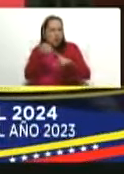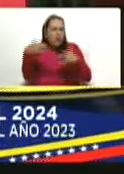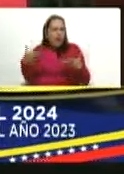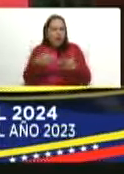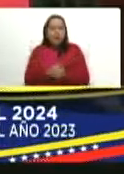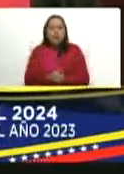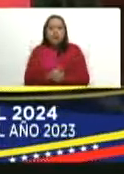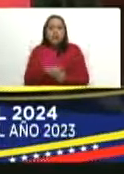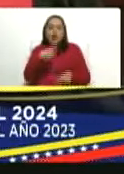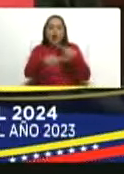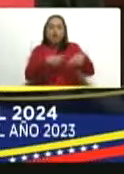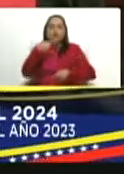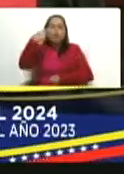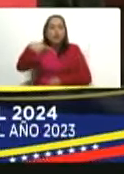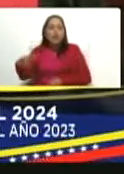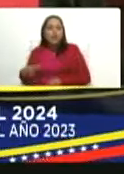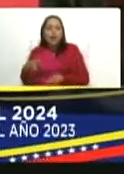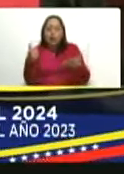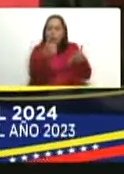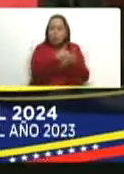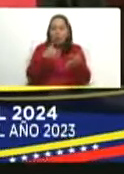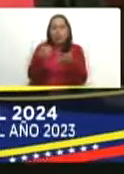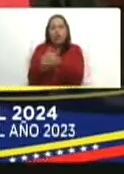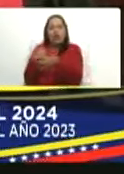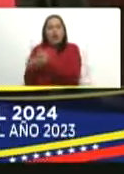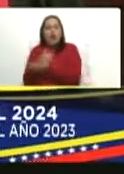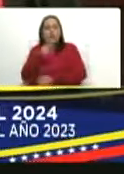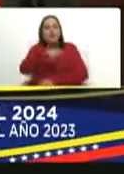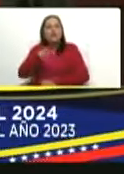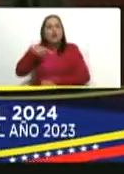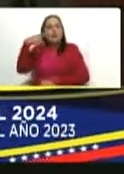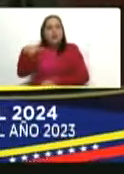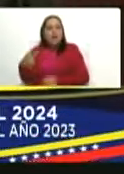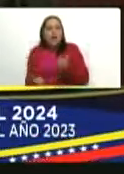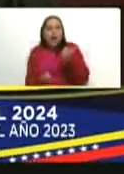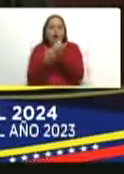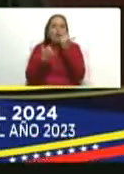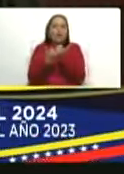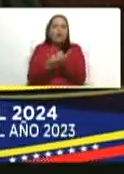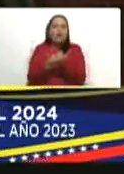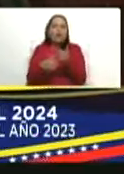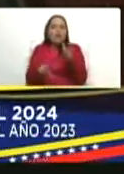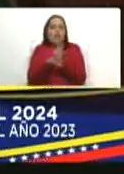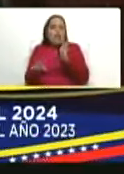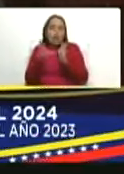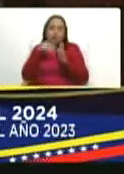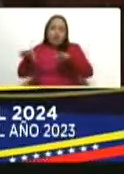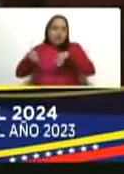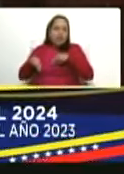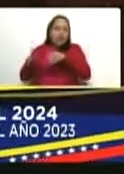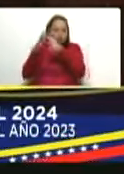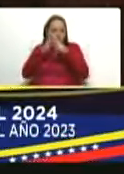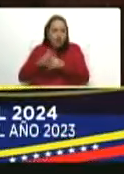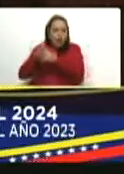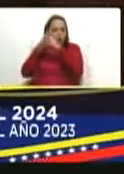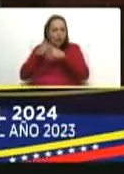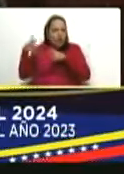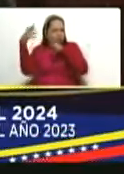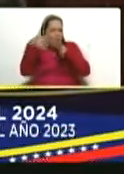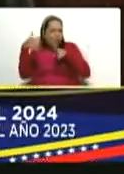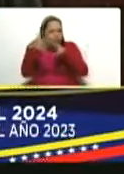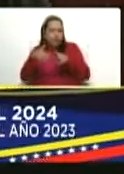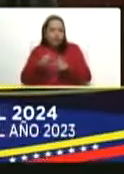persecución política a dirigentes políticos que respaldan políticas antineoliberales y antiimperialistas. El